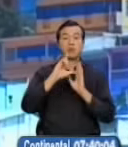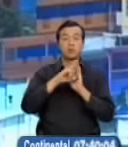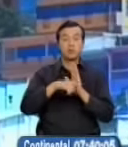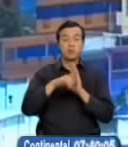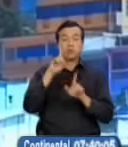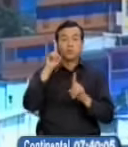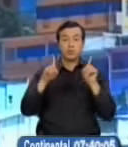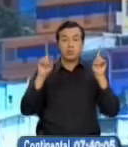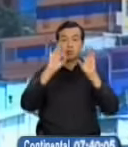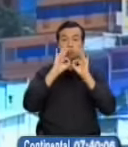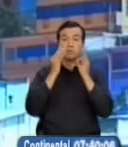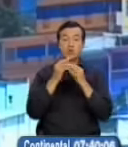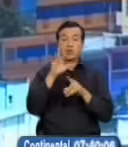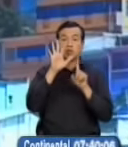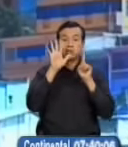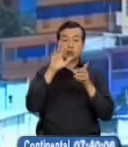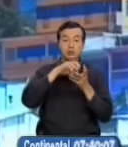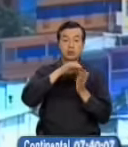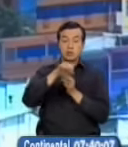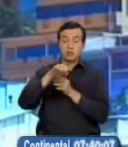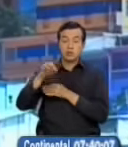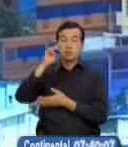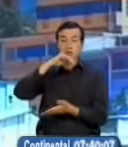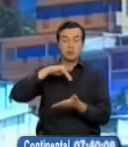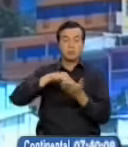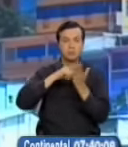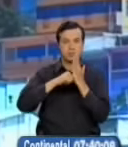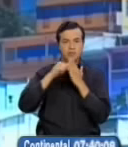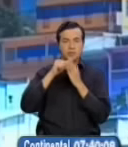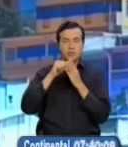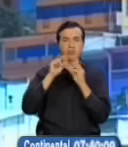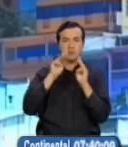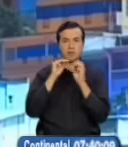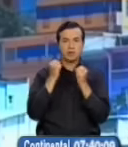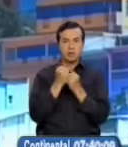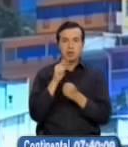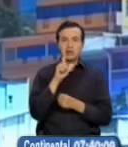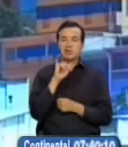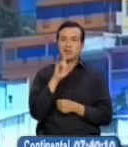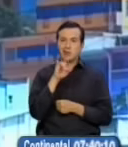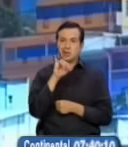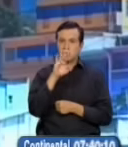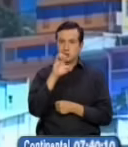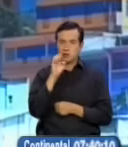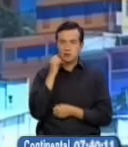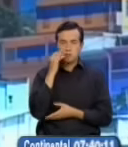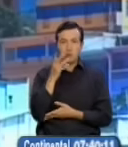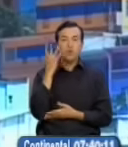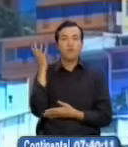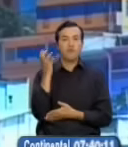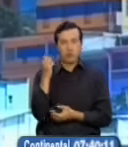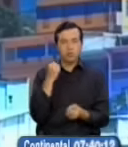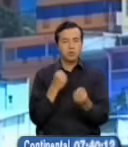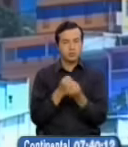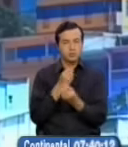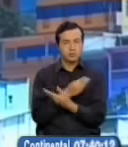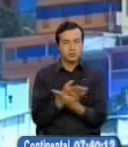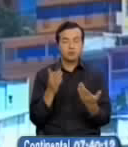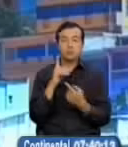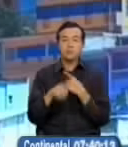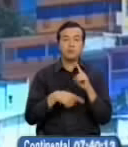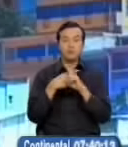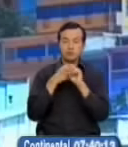Varias familias de más de 6 cantones de Manabí recibieron a la ministra de Inclusión Económica y Social, Lidice Larrea, quien entregó bonos y kits de alimentos, además